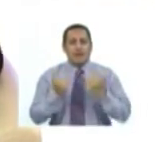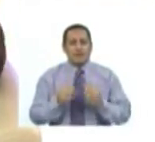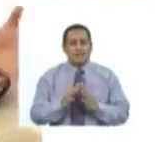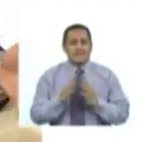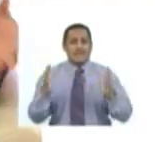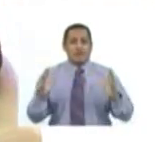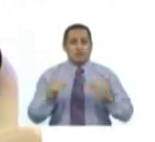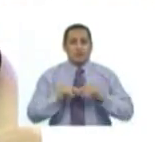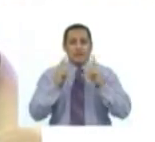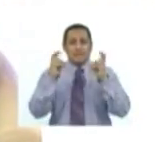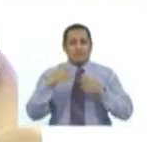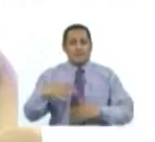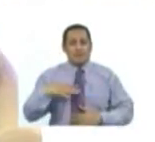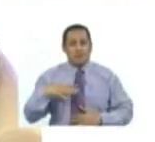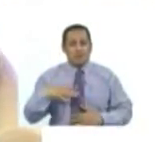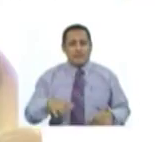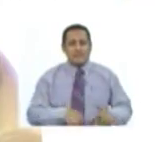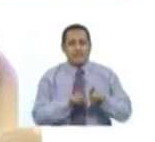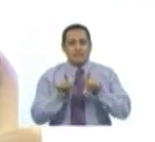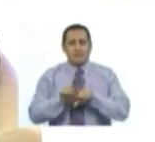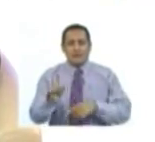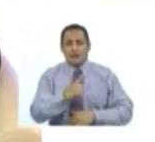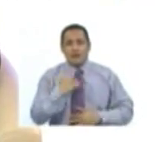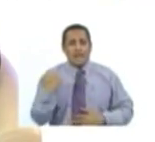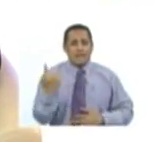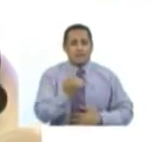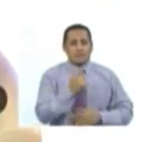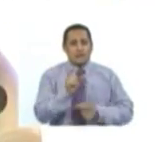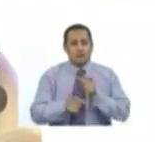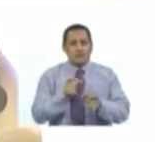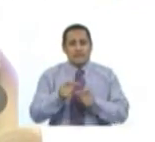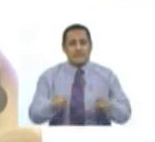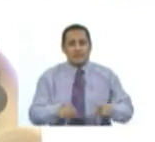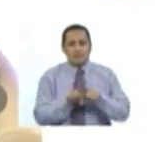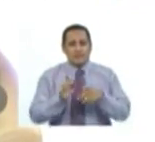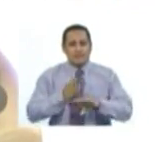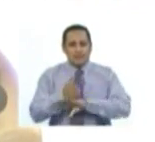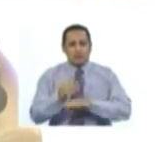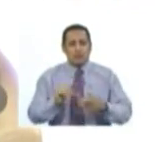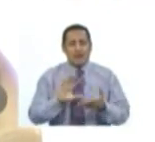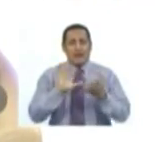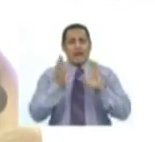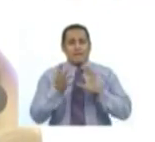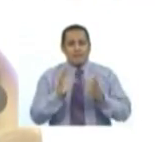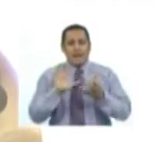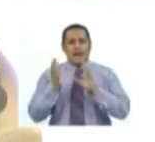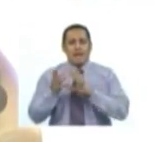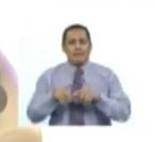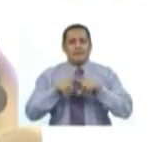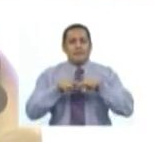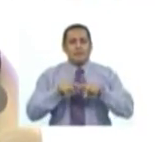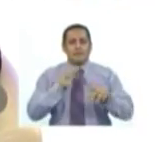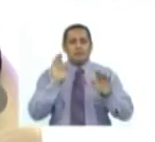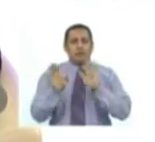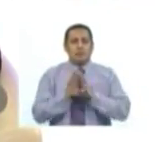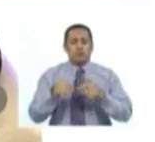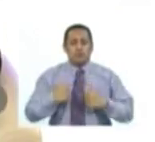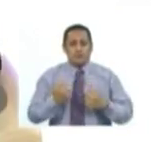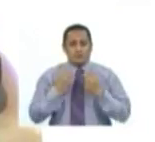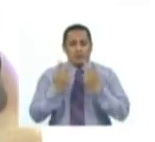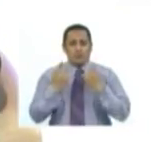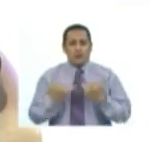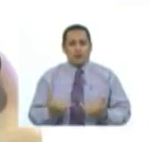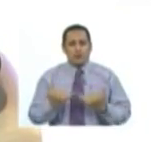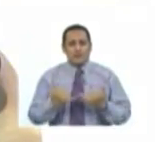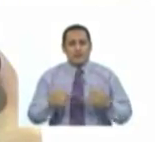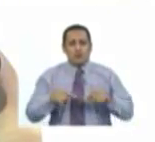el ámbito privado como en el ámbito público. Y dentro del ámbito público su contenido varía dependiendo si nos encontramos en